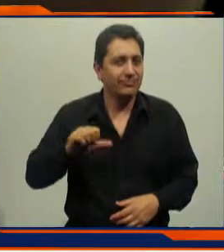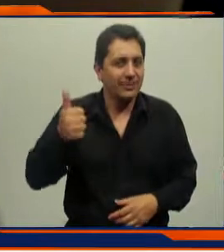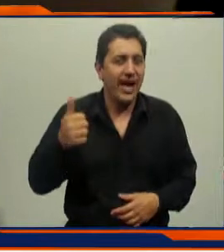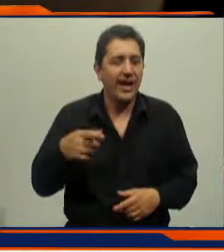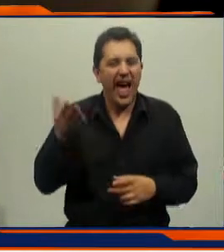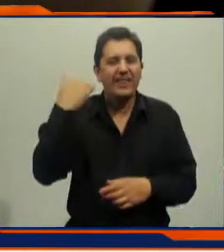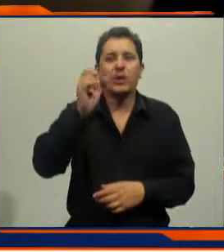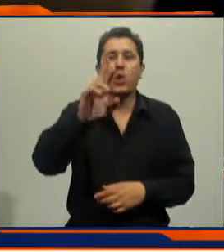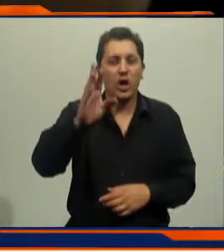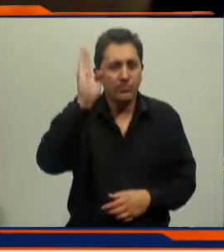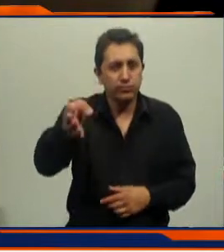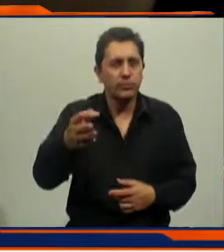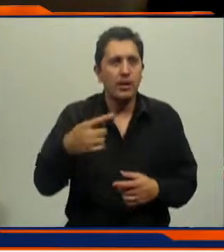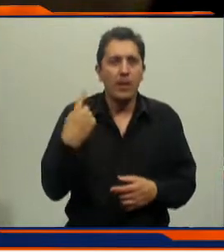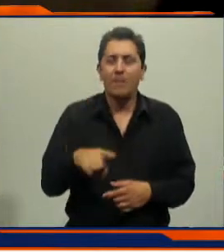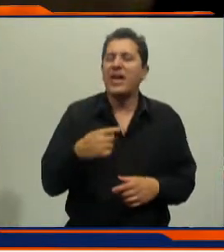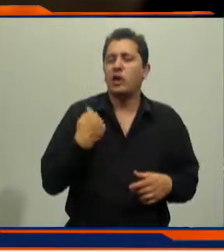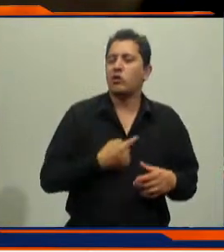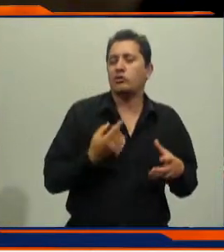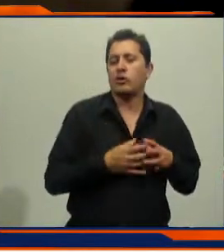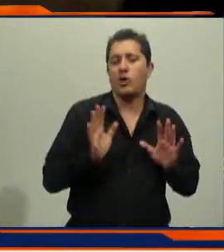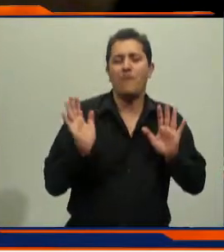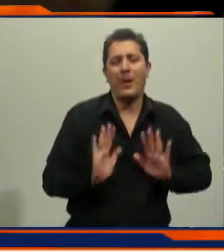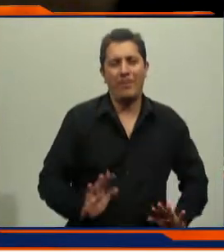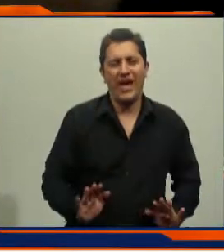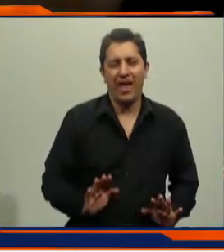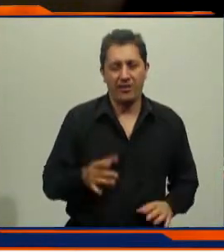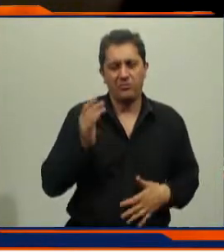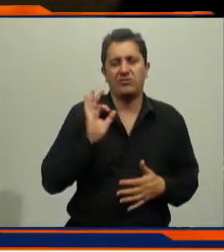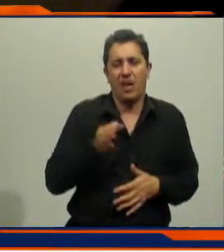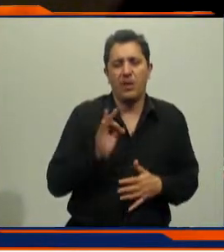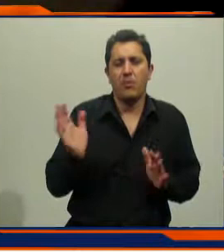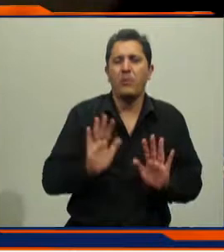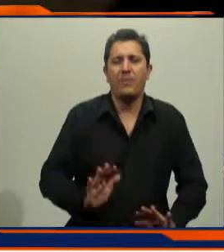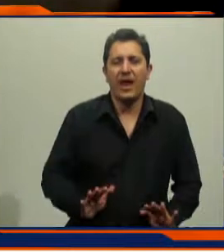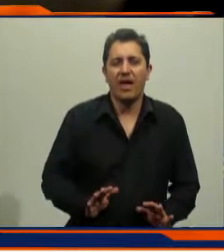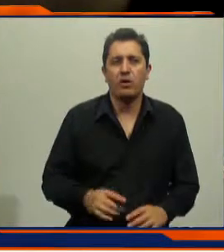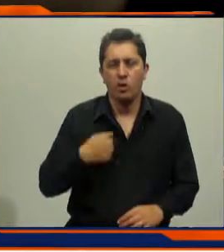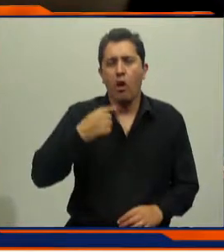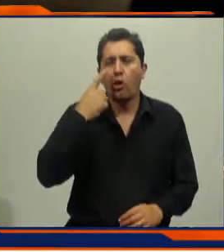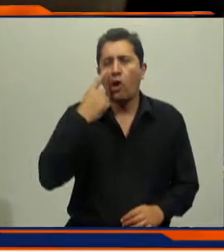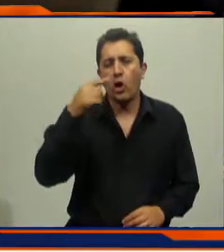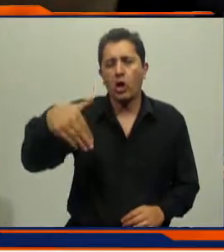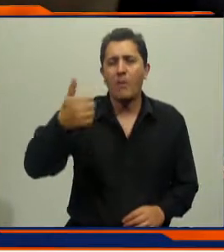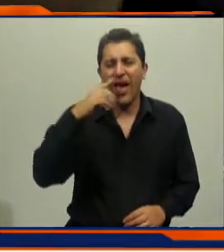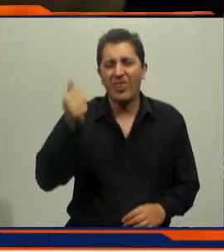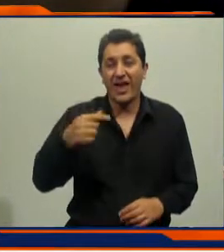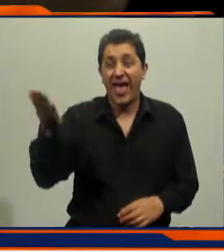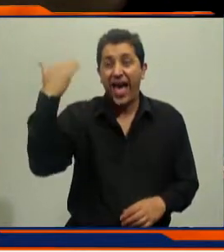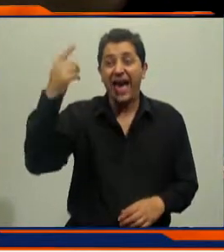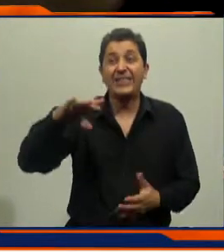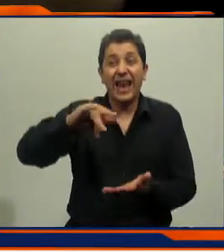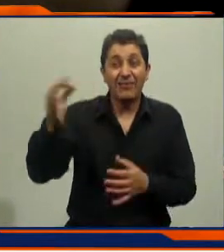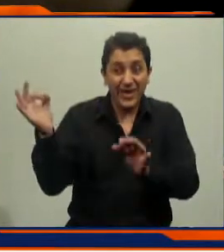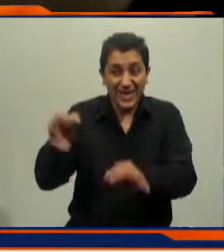Broner, pero nosotros estamos preparados precisamente para todo eso, porque yo ya conozco al chino Maidana cuando él llegó aquí a Las